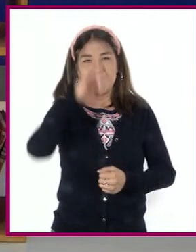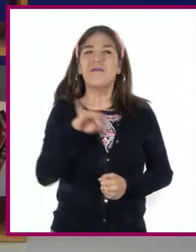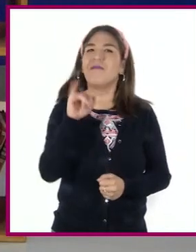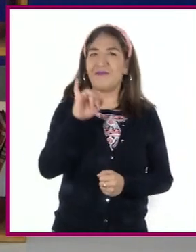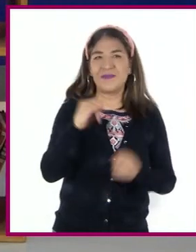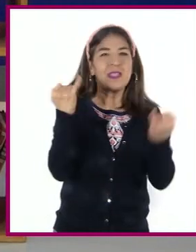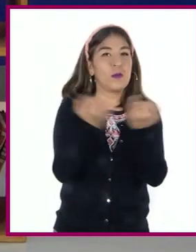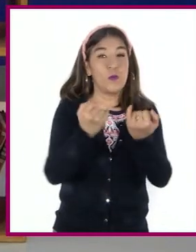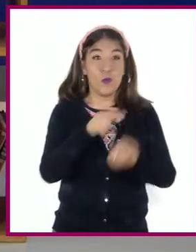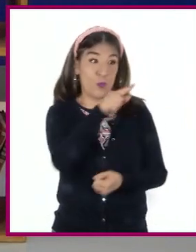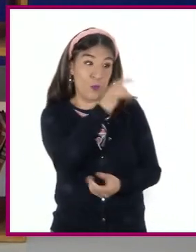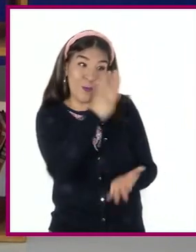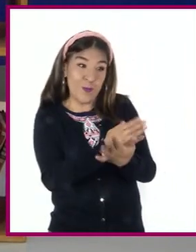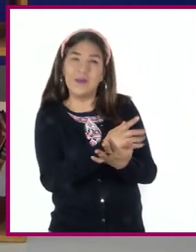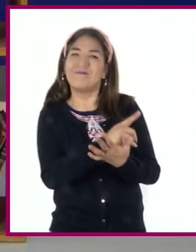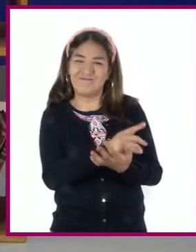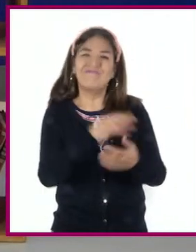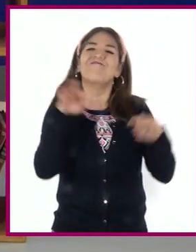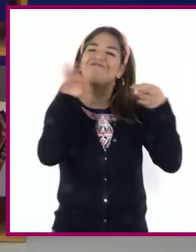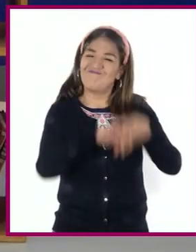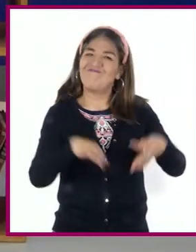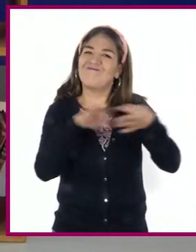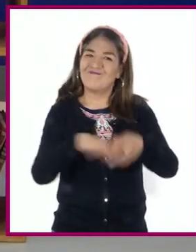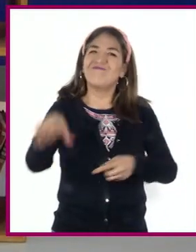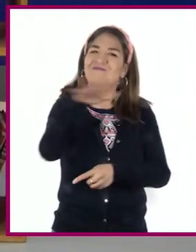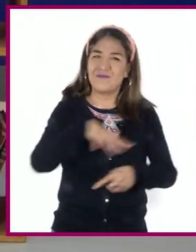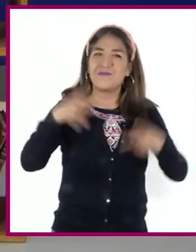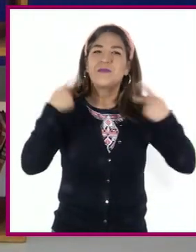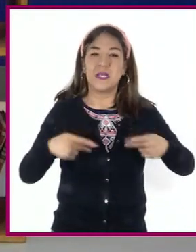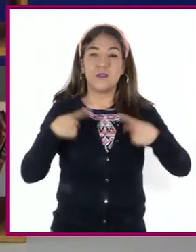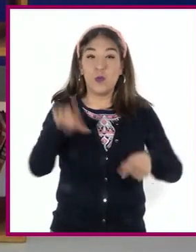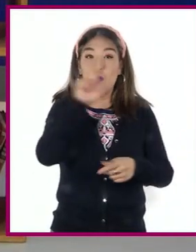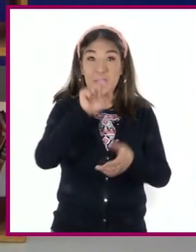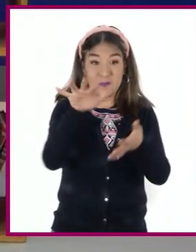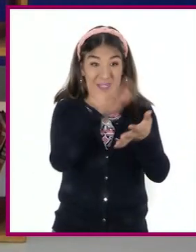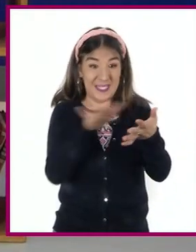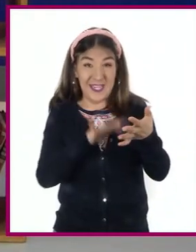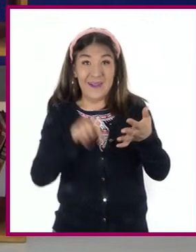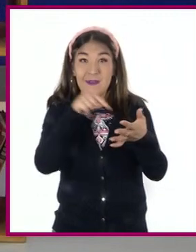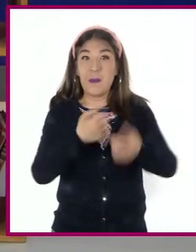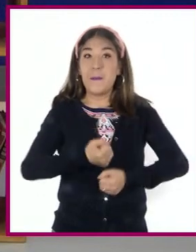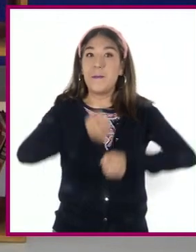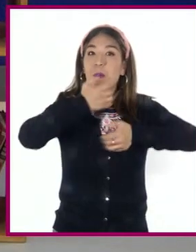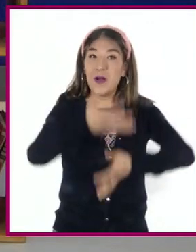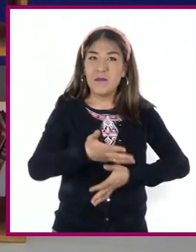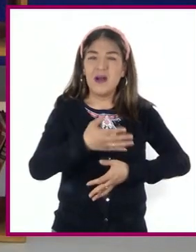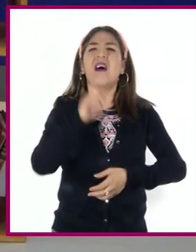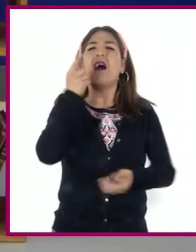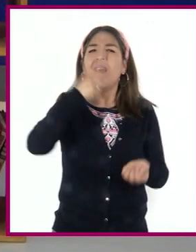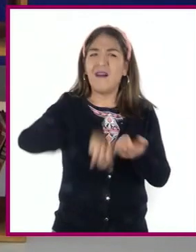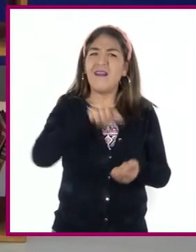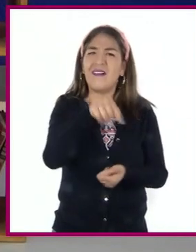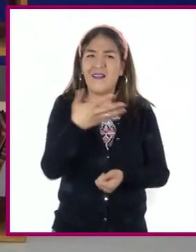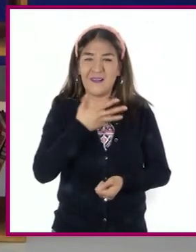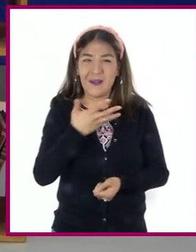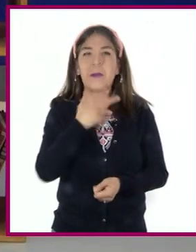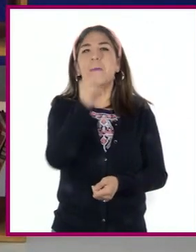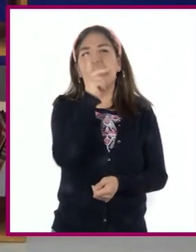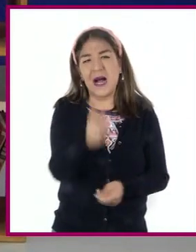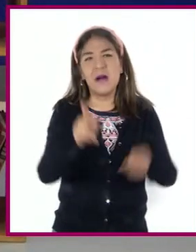no patlatlamikilis. Yeka moneki tla noweli se tlactoli axtikuamachilia